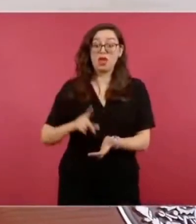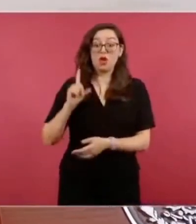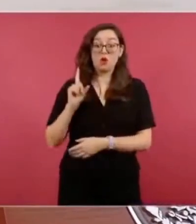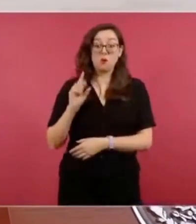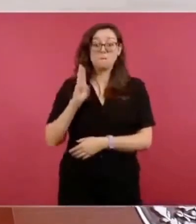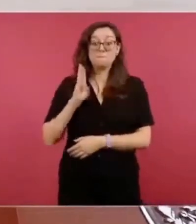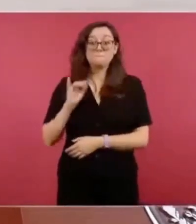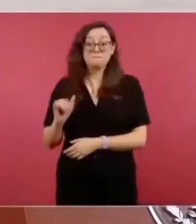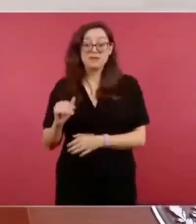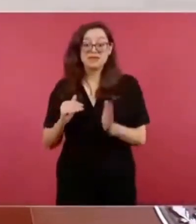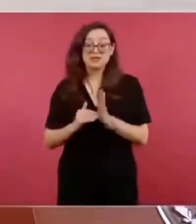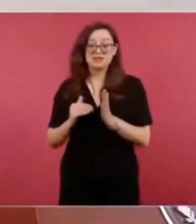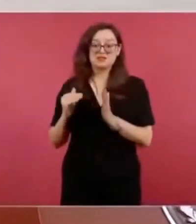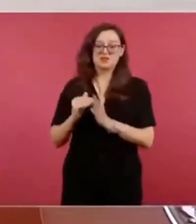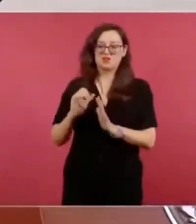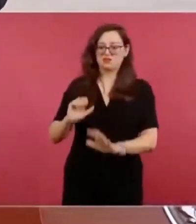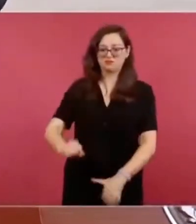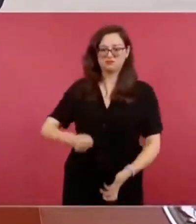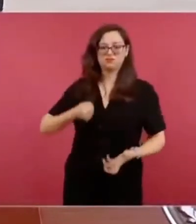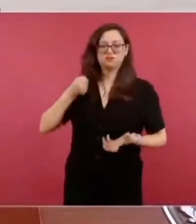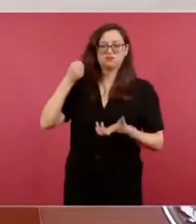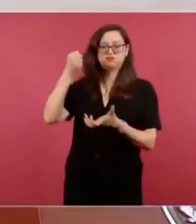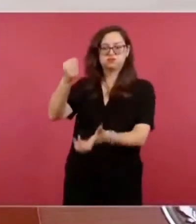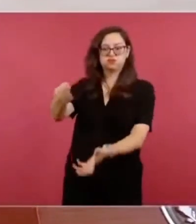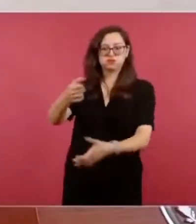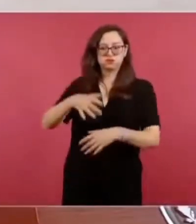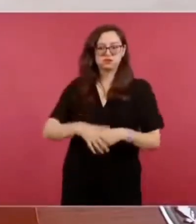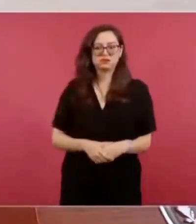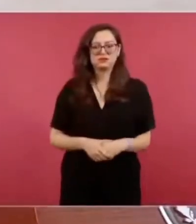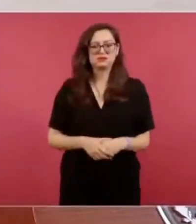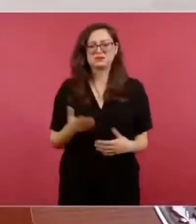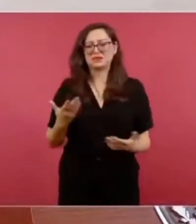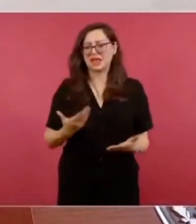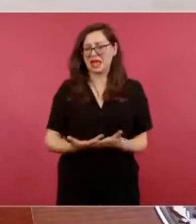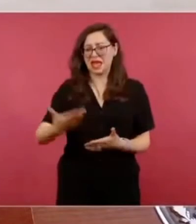El sureste estaba en el abandono, todo México.